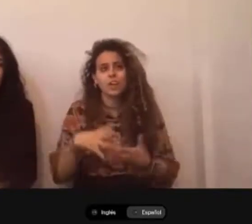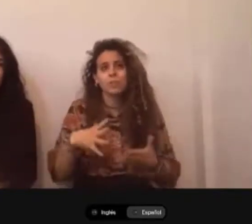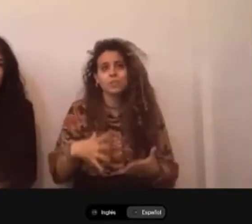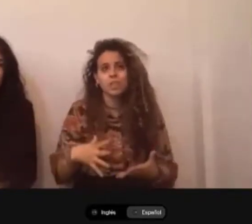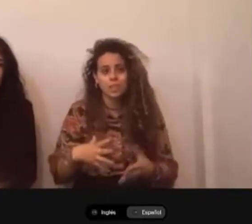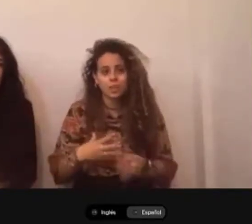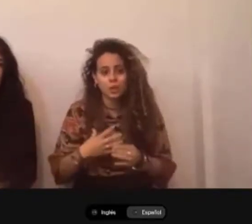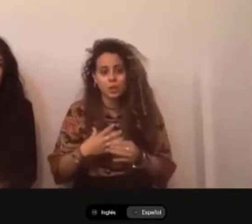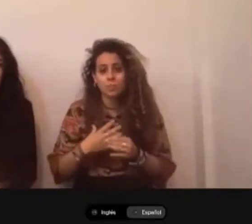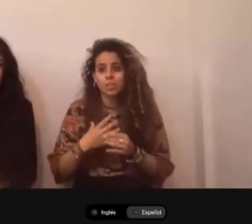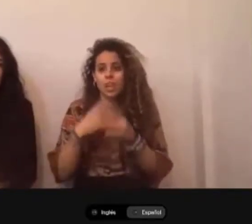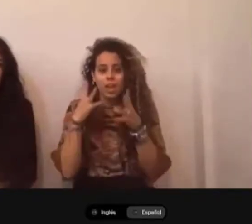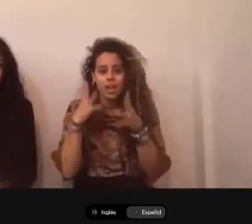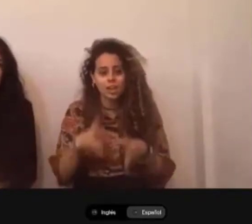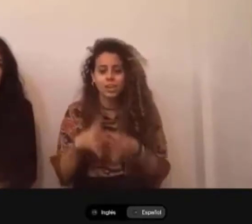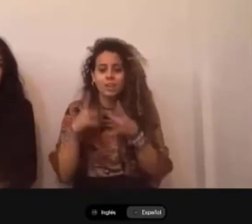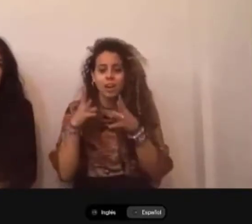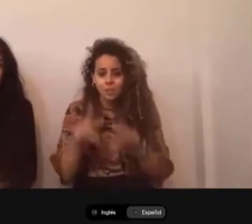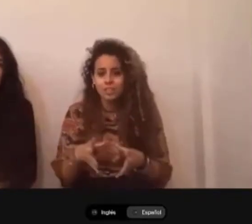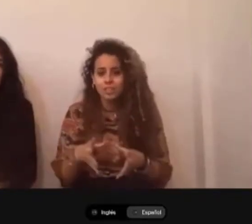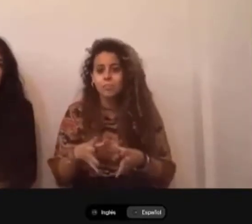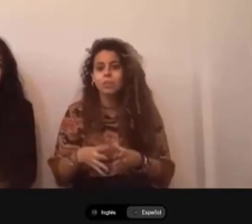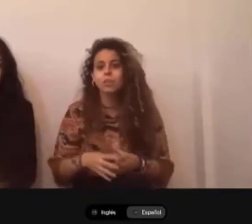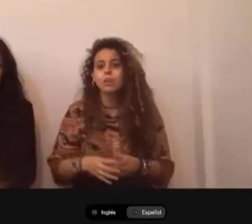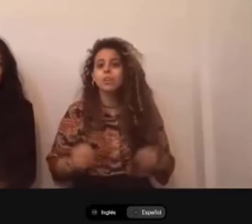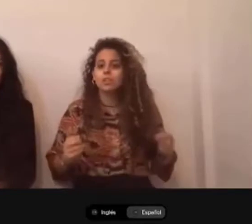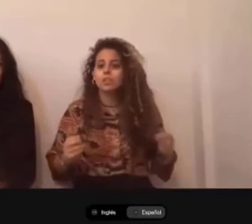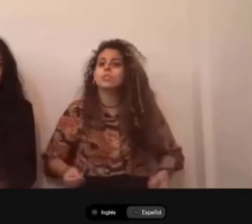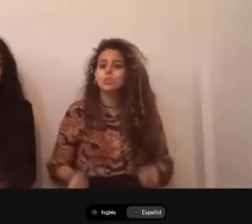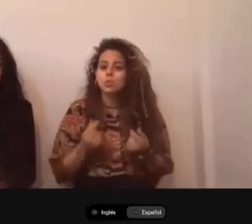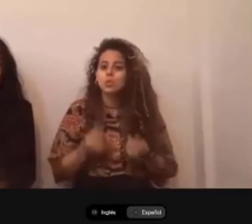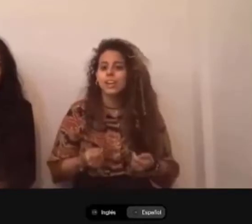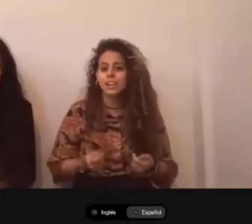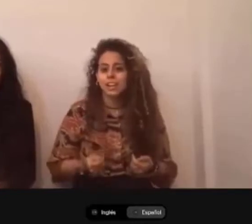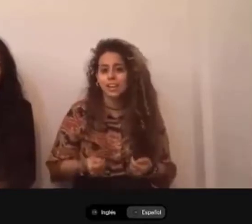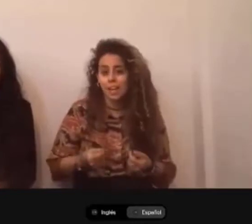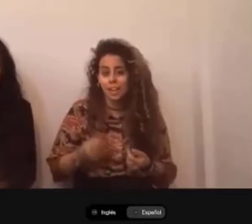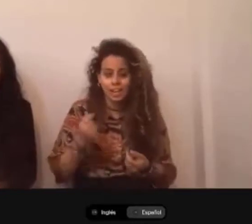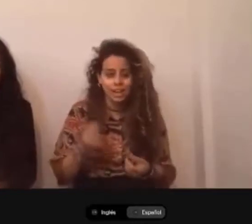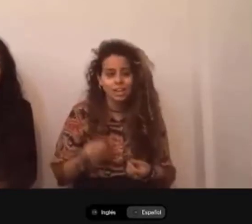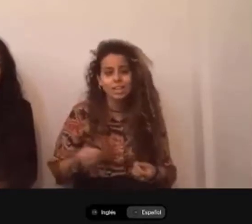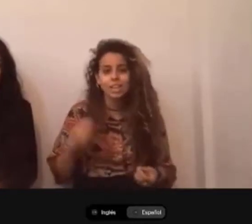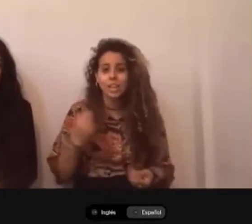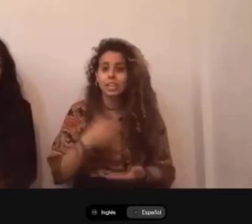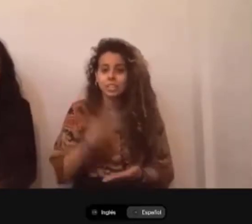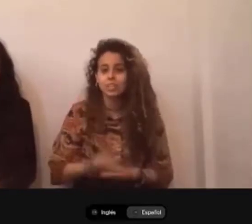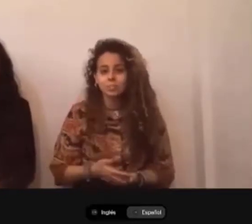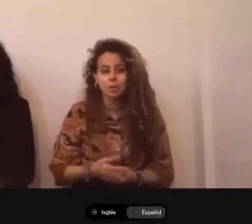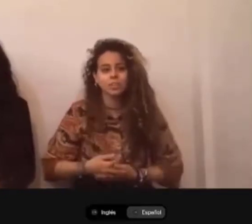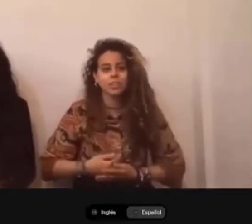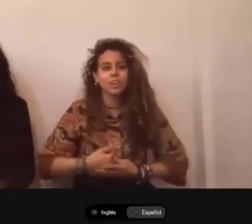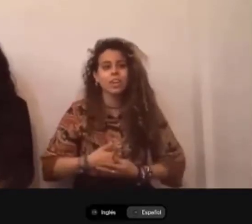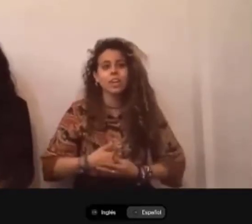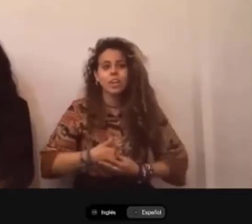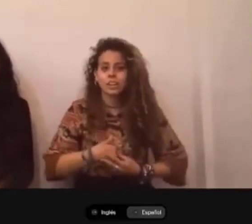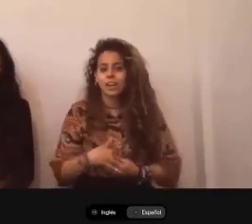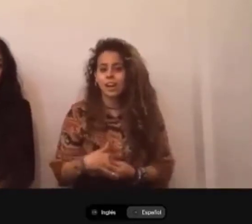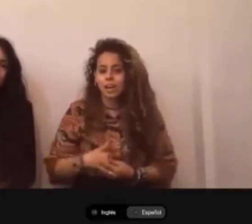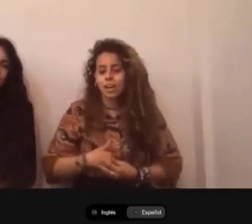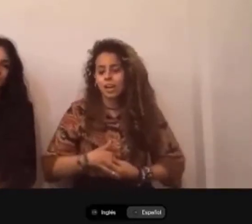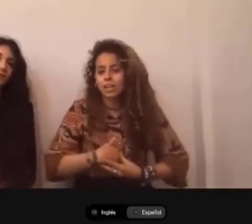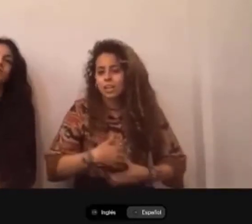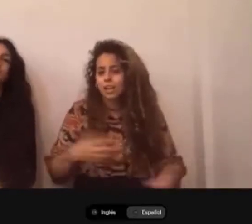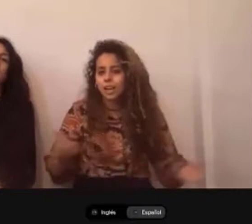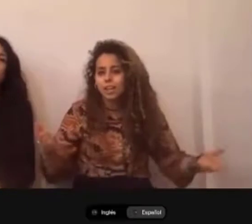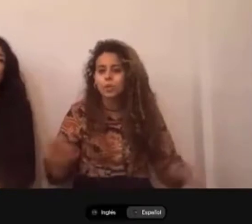Y cuando llegamos al CIETO y vemos que hay alguien trabajando en ese ámbito, es como si tú te das la adrenalina que necesitas para salir de